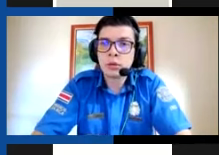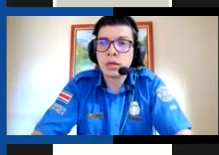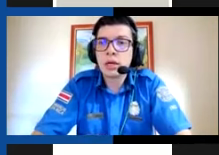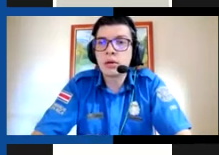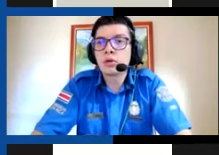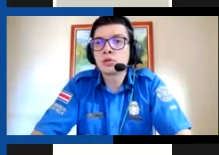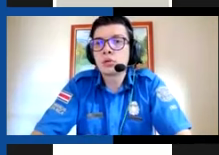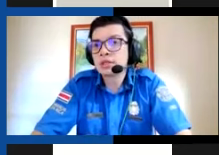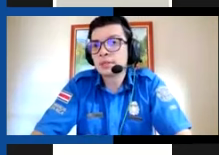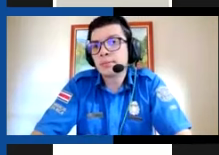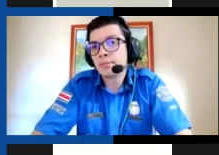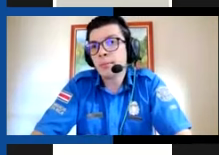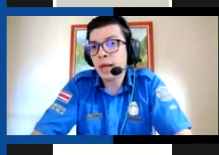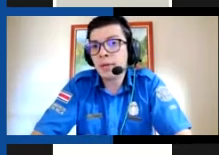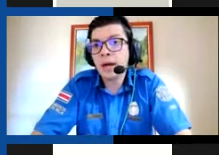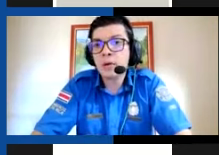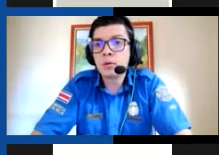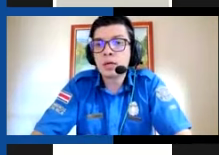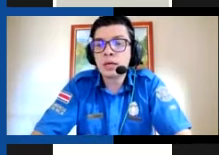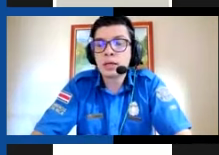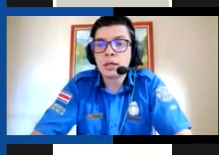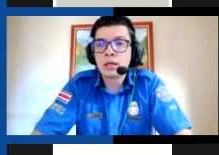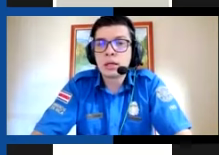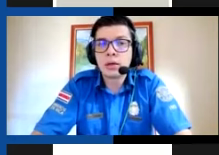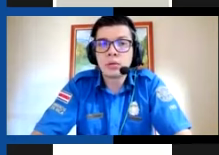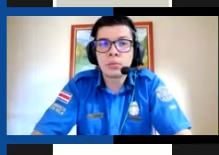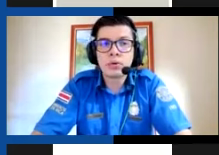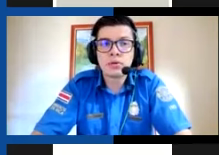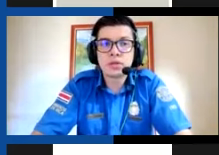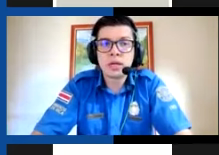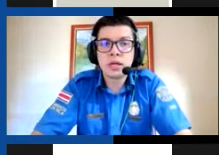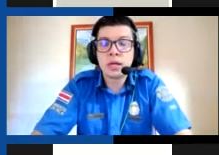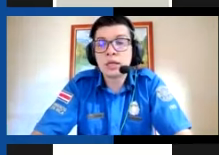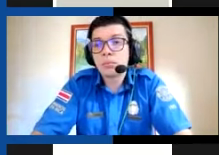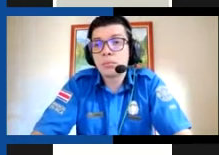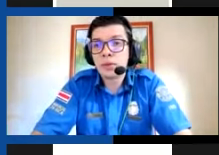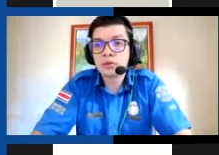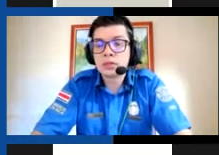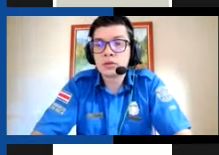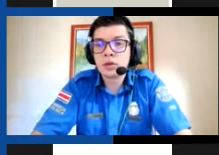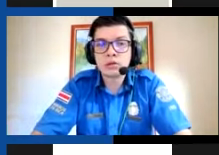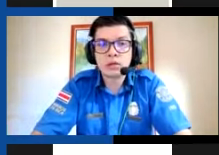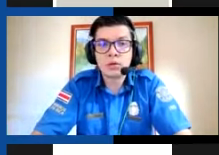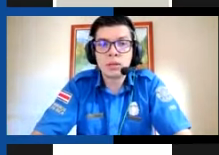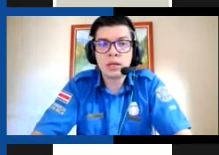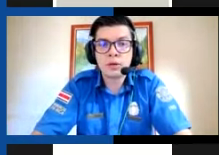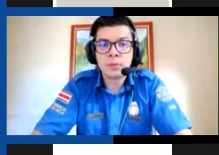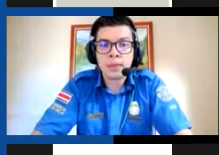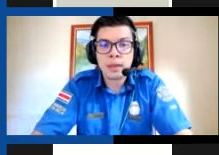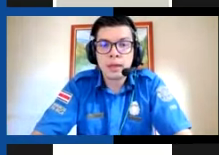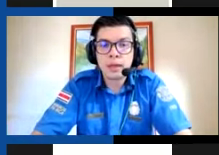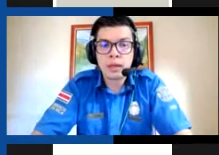costo. El costo es más bajo que un profesional en la calle, por lo menos eso es lo que nos han